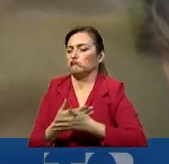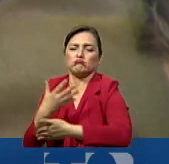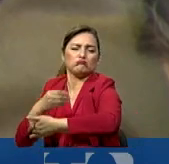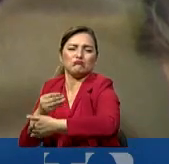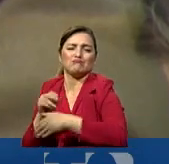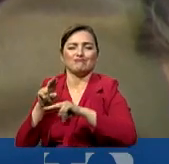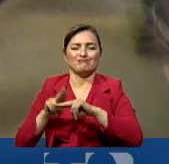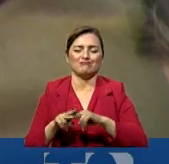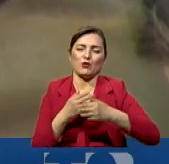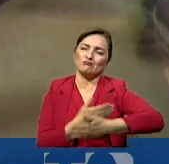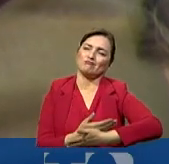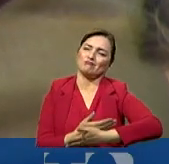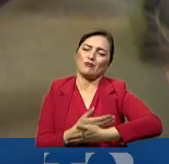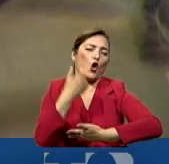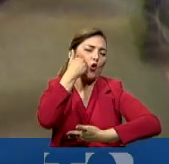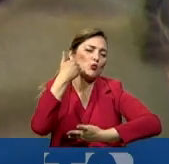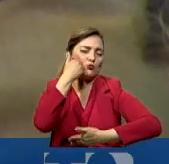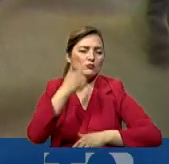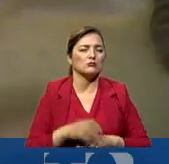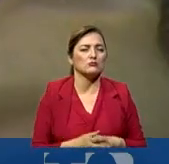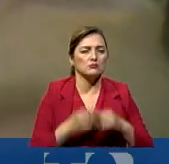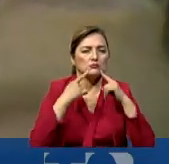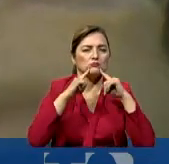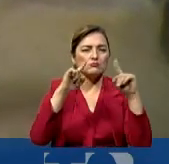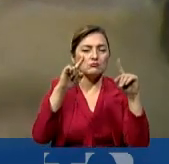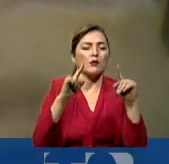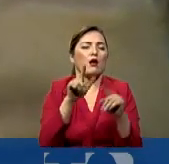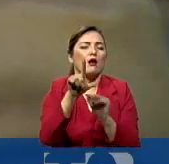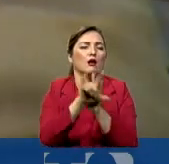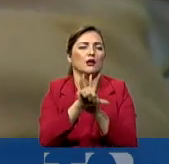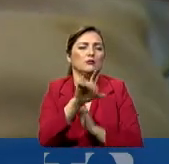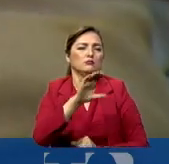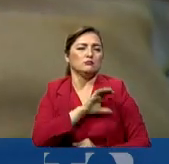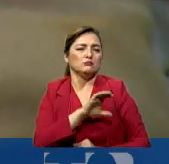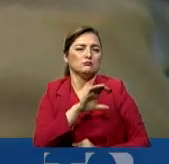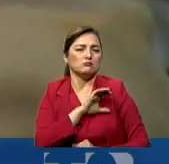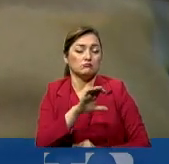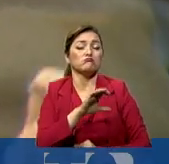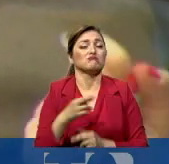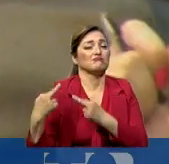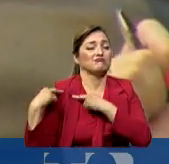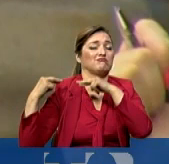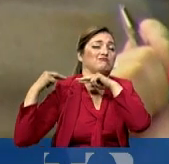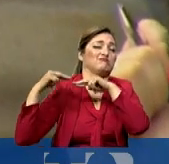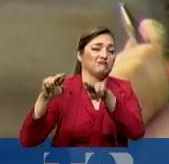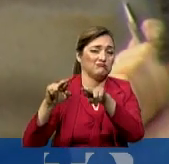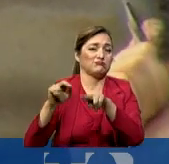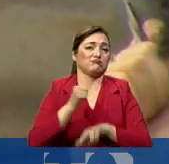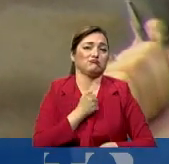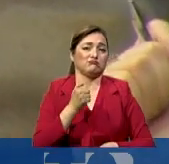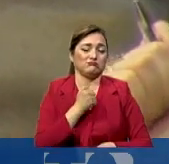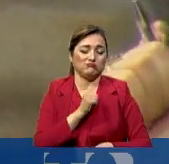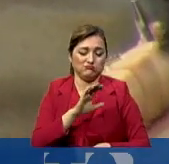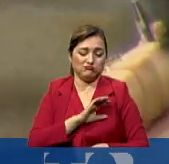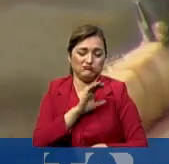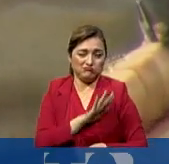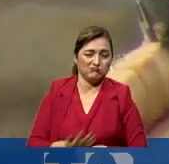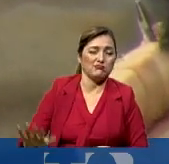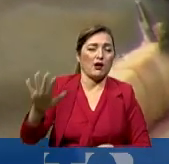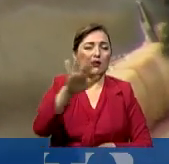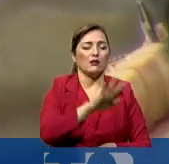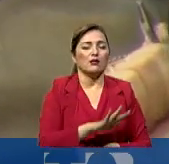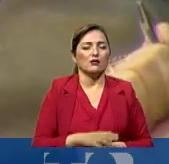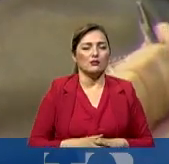materna responsable como política pública en el Distrito Metropolitano de Quito sí es competencia de nosotros. Exhortar